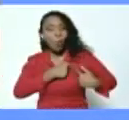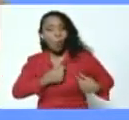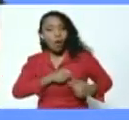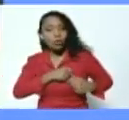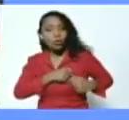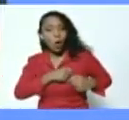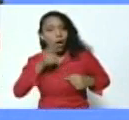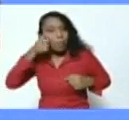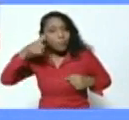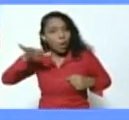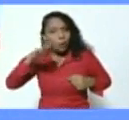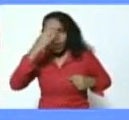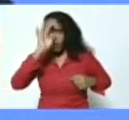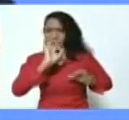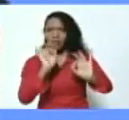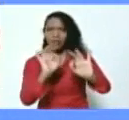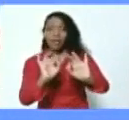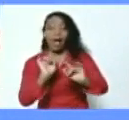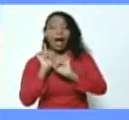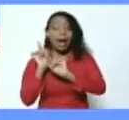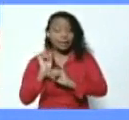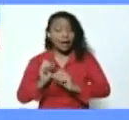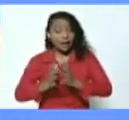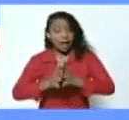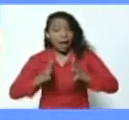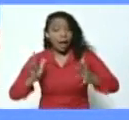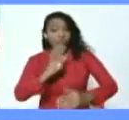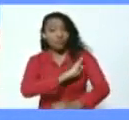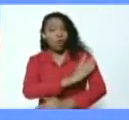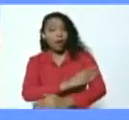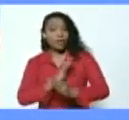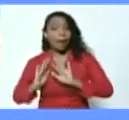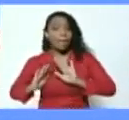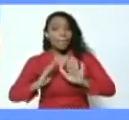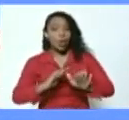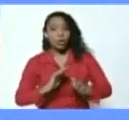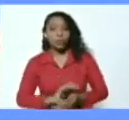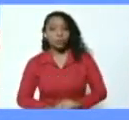pueblo, sin duda. Esa es una gran fortaleza.